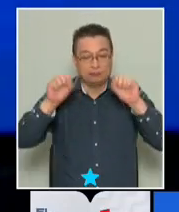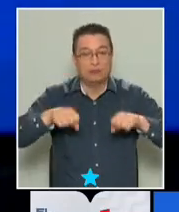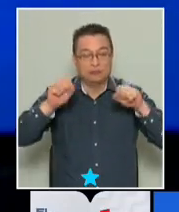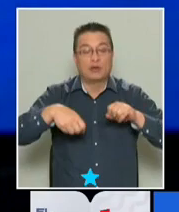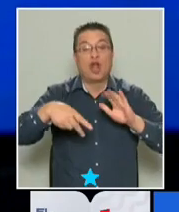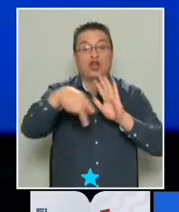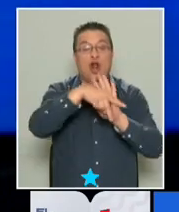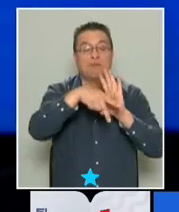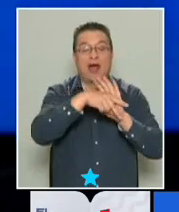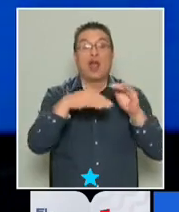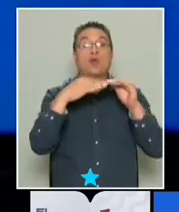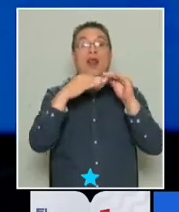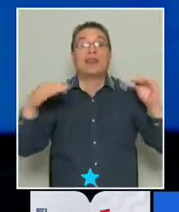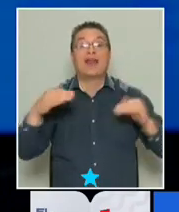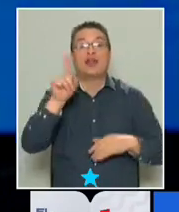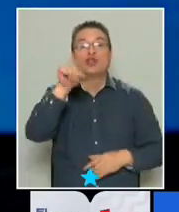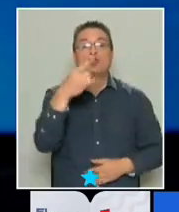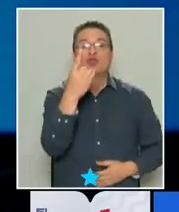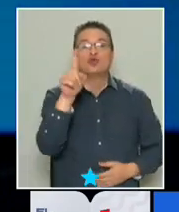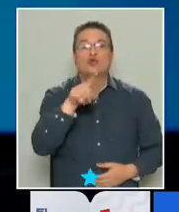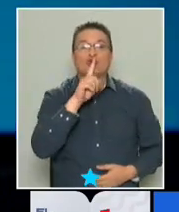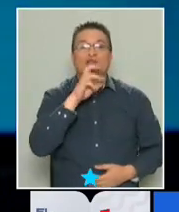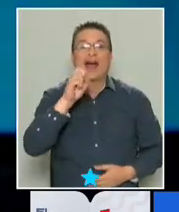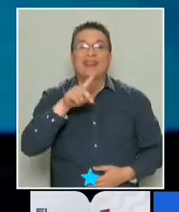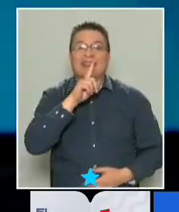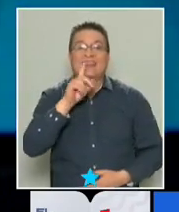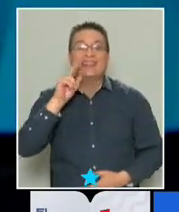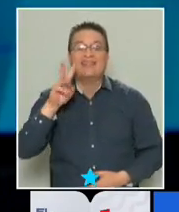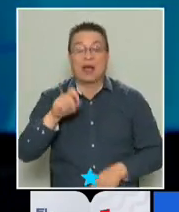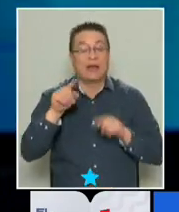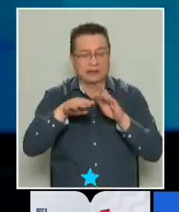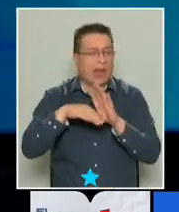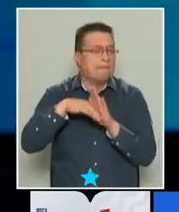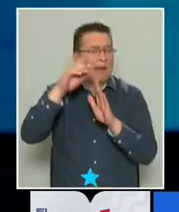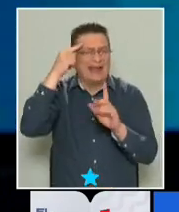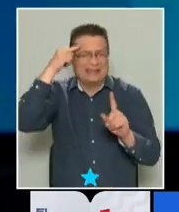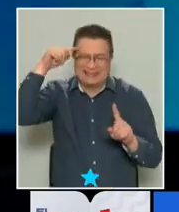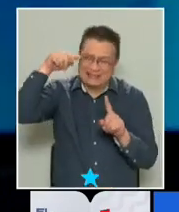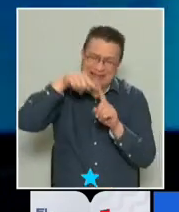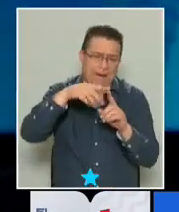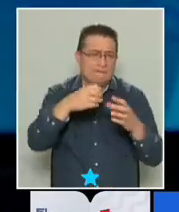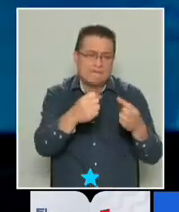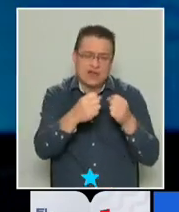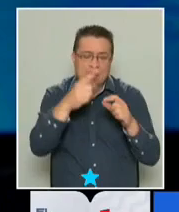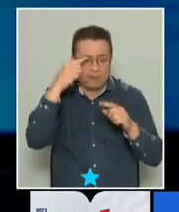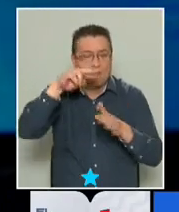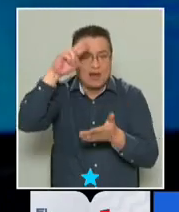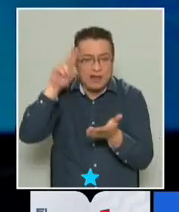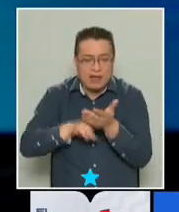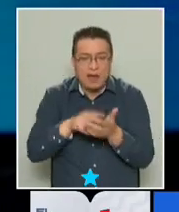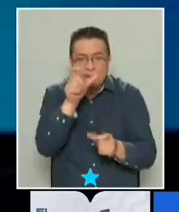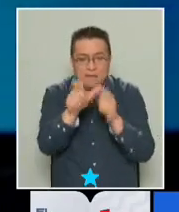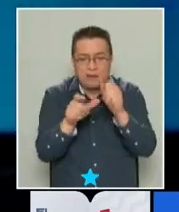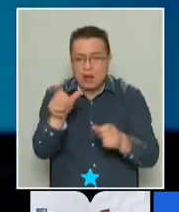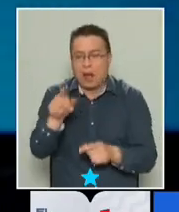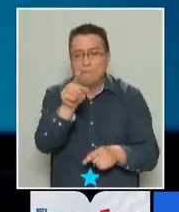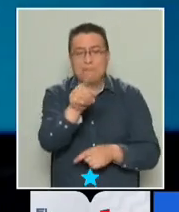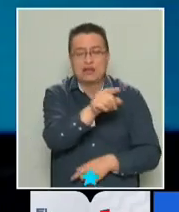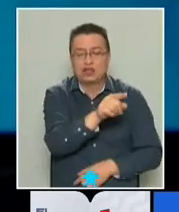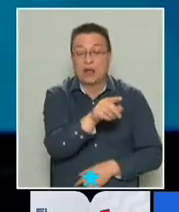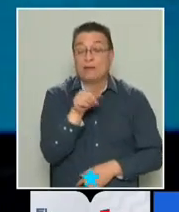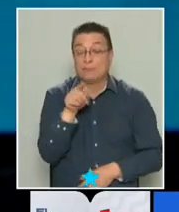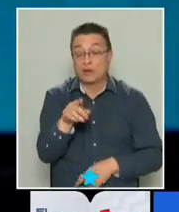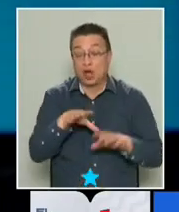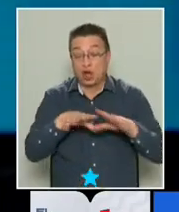igualdad sustantiva que se llama la igualdad sustantiva en la igualdad más ambiciosa la que busca ver la realidad concreta de las personas y equidad hay